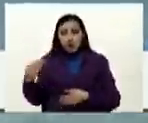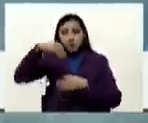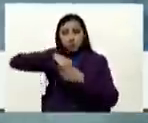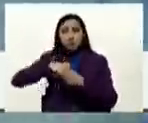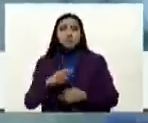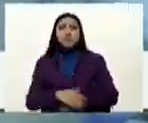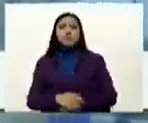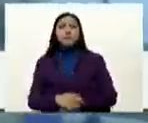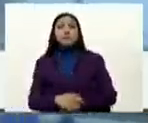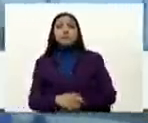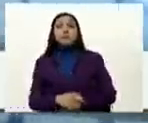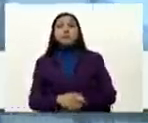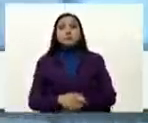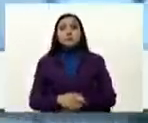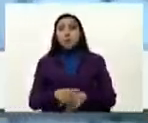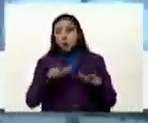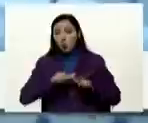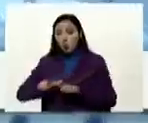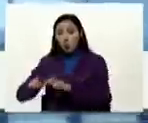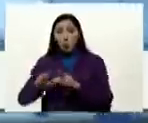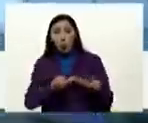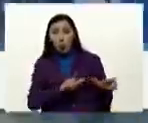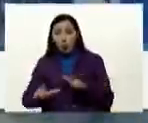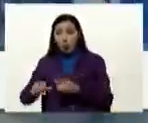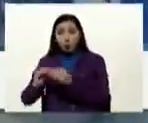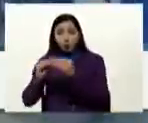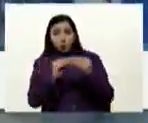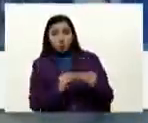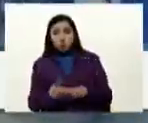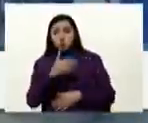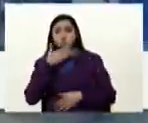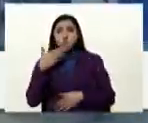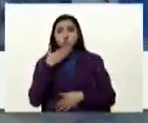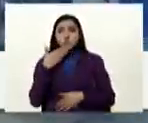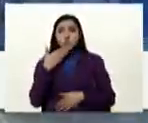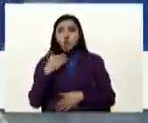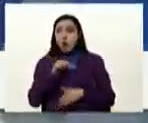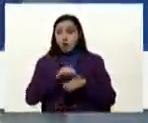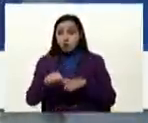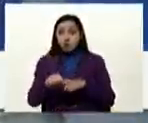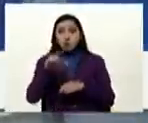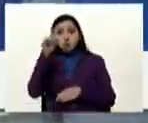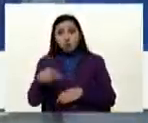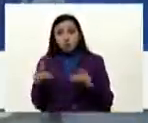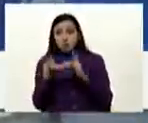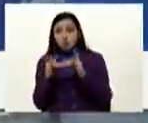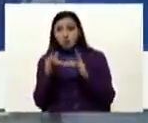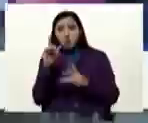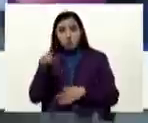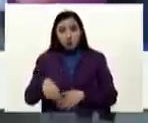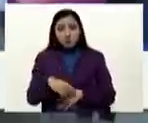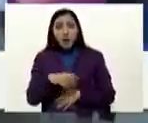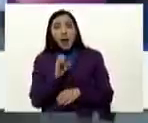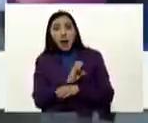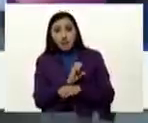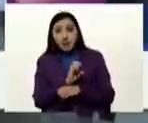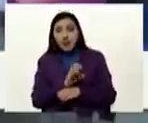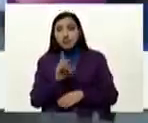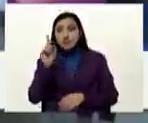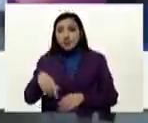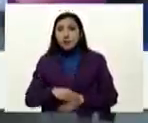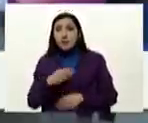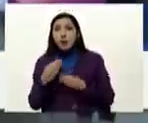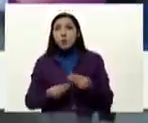hermano presidente, áreas totalmente modernizadas como el área de pabellones, área de quirófanos, tenemos UCI pediátrica, también tenemos